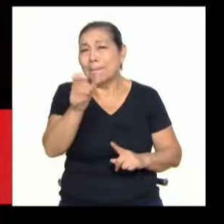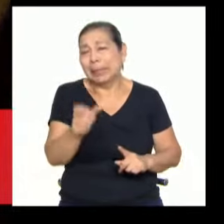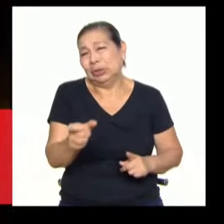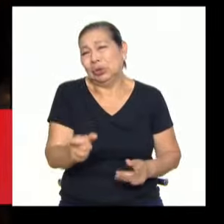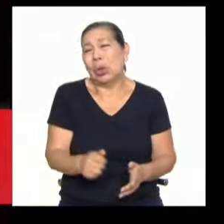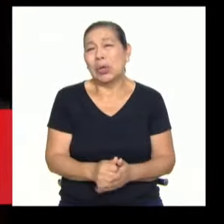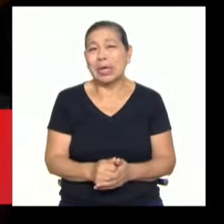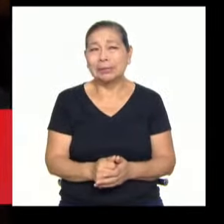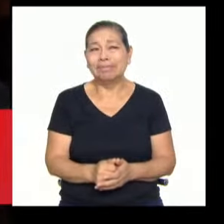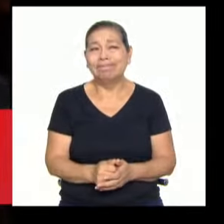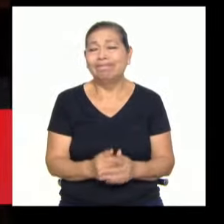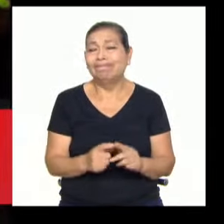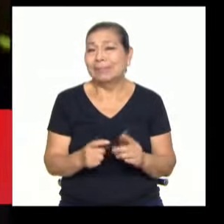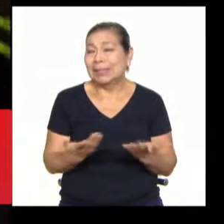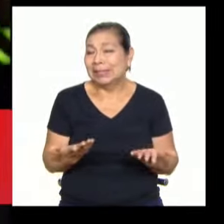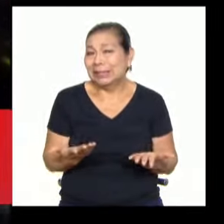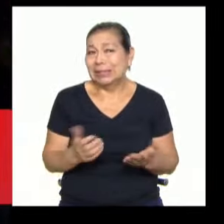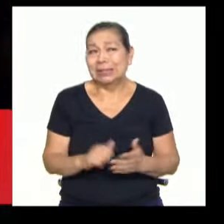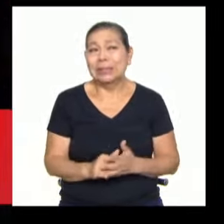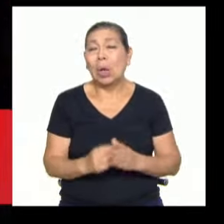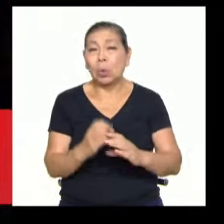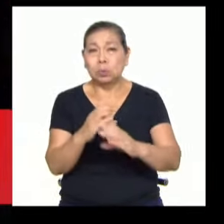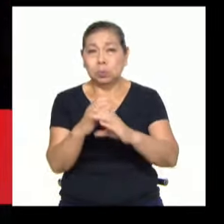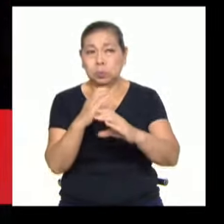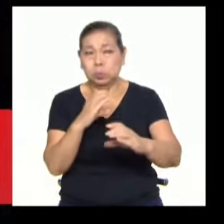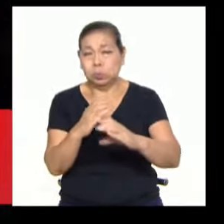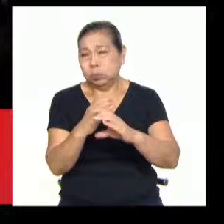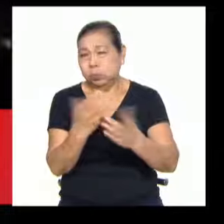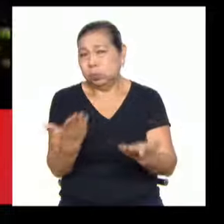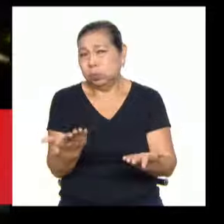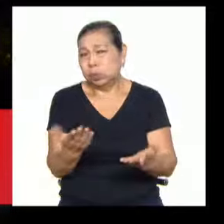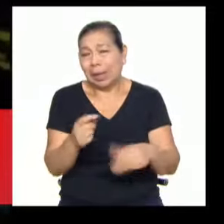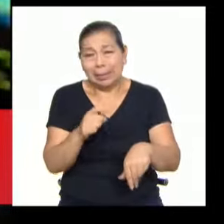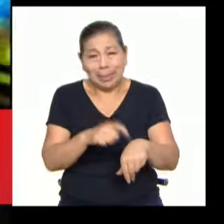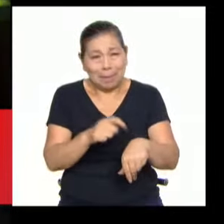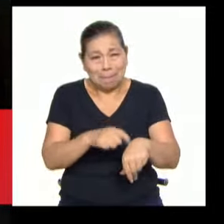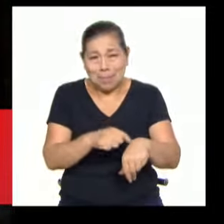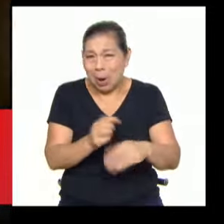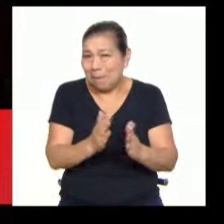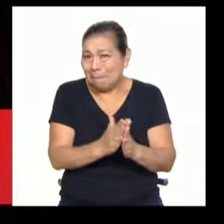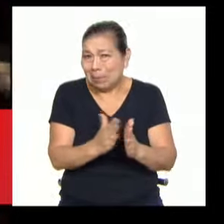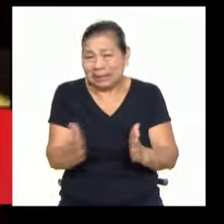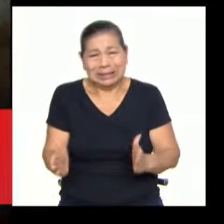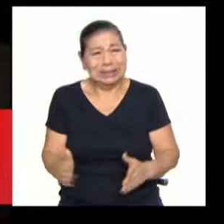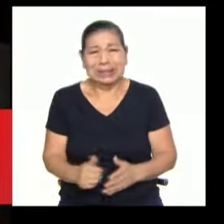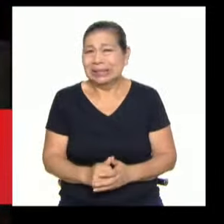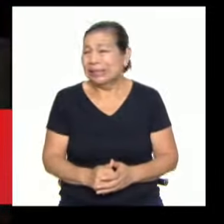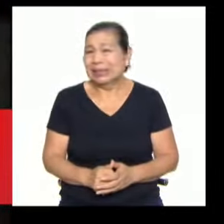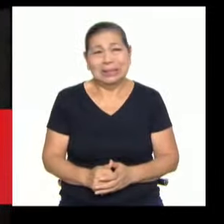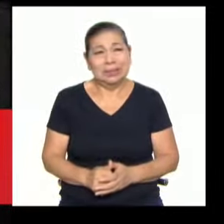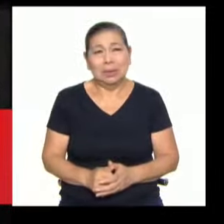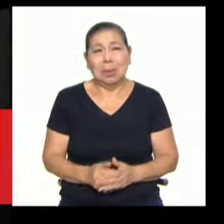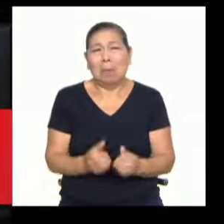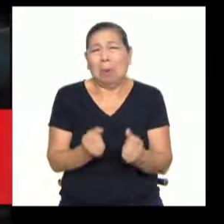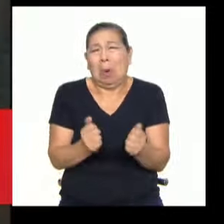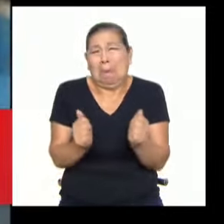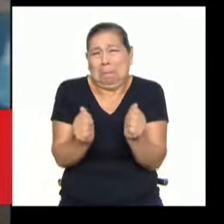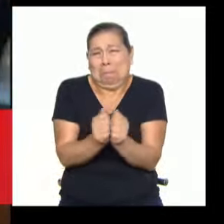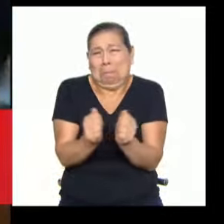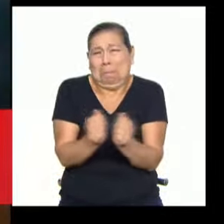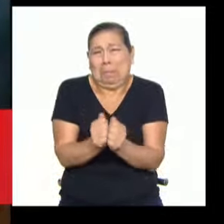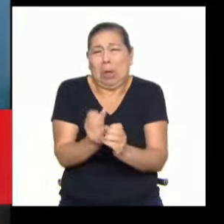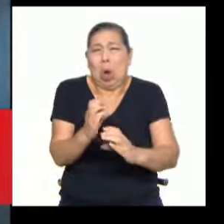de los pasajeros. Y es que cada uno de estos buses, al ser una hora punta también, están completamente abarrotados.